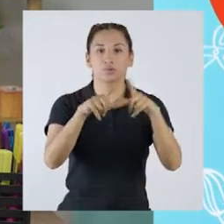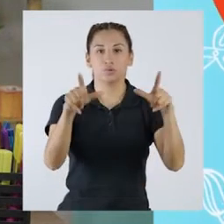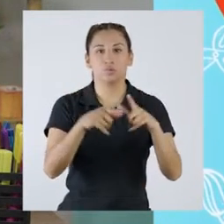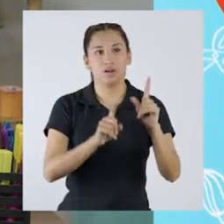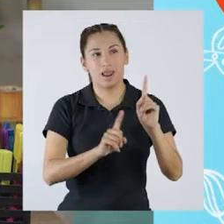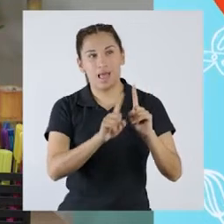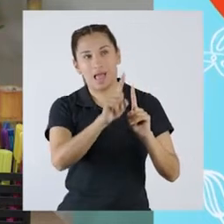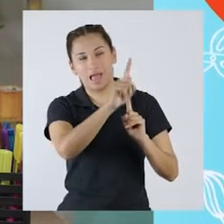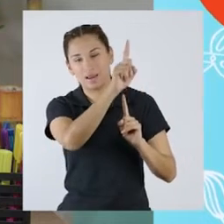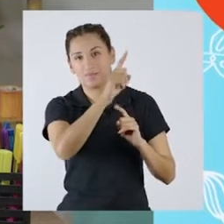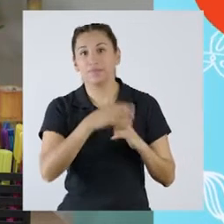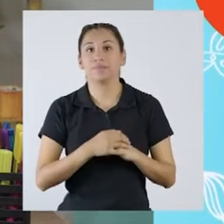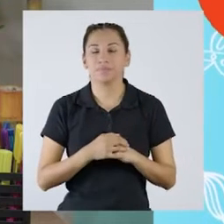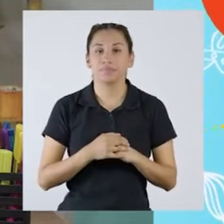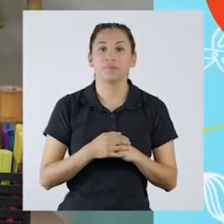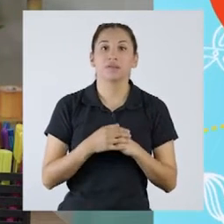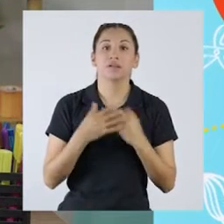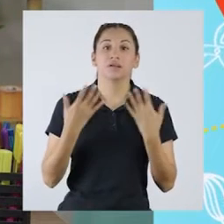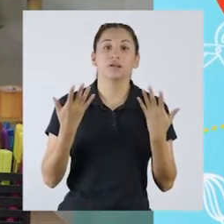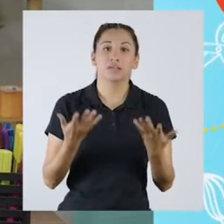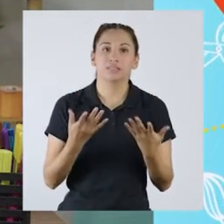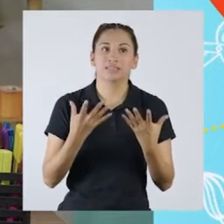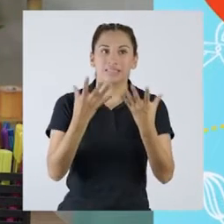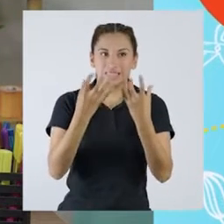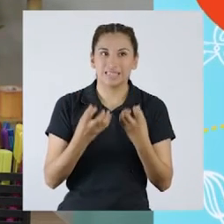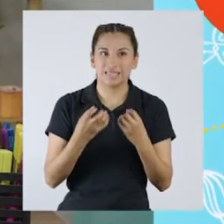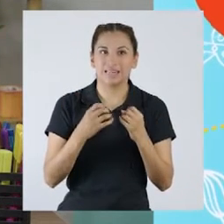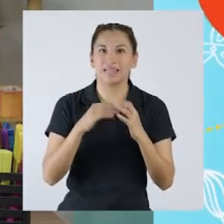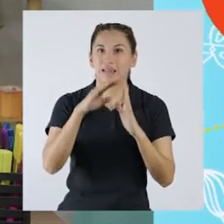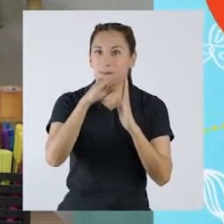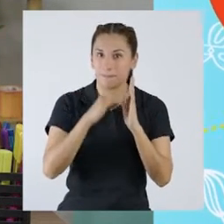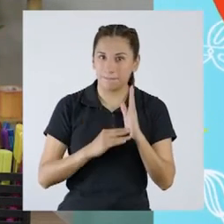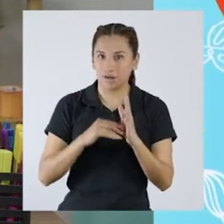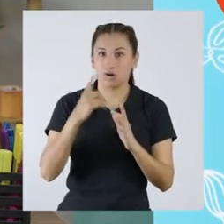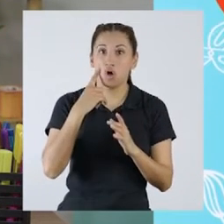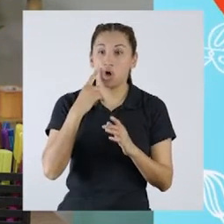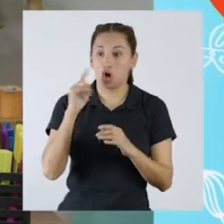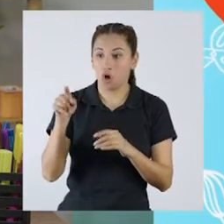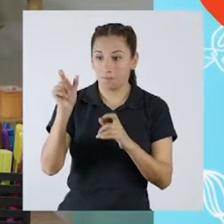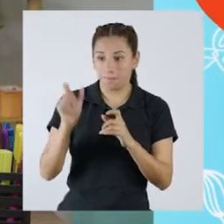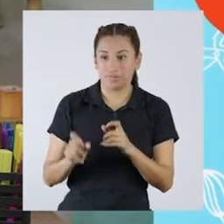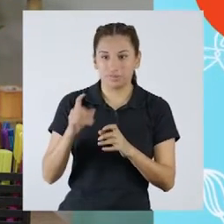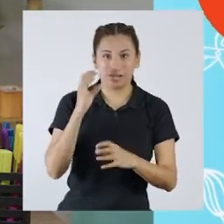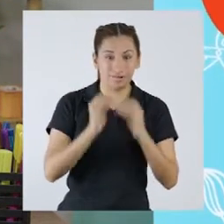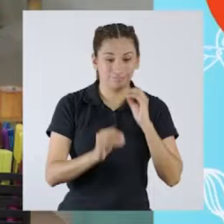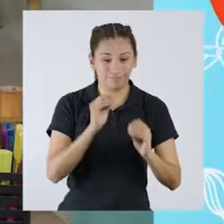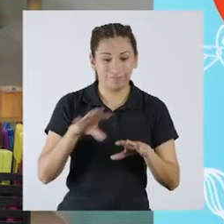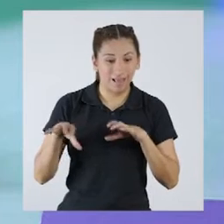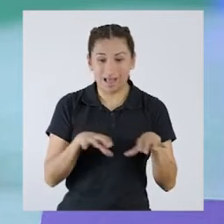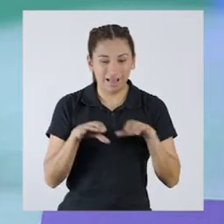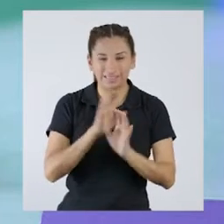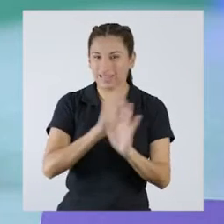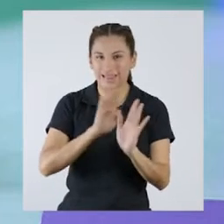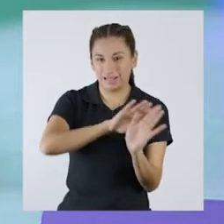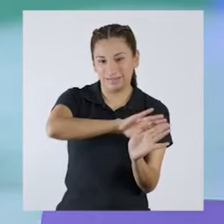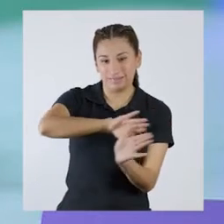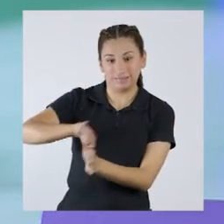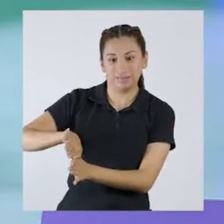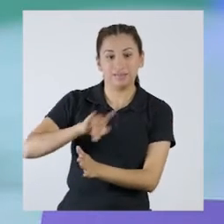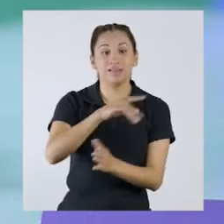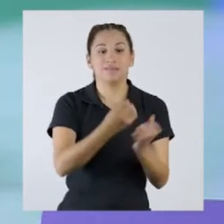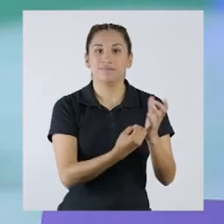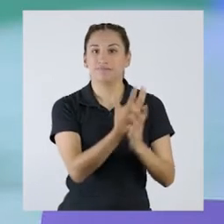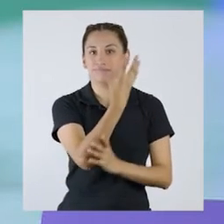en las partes altas, ¿no? Básicamente es evitar el impacto del hombre sobre este ecosistema. Muchas gracias